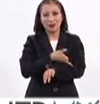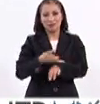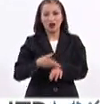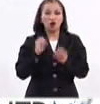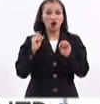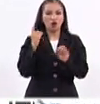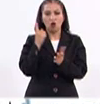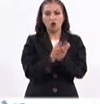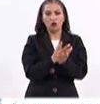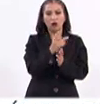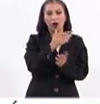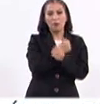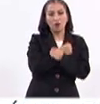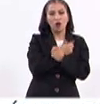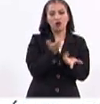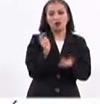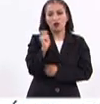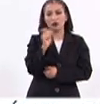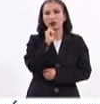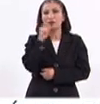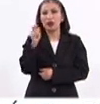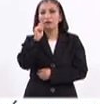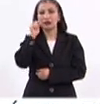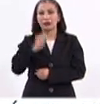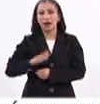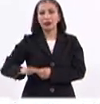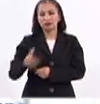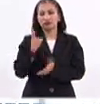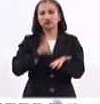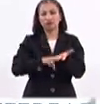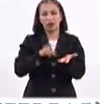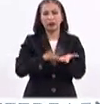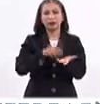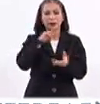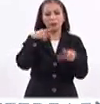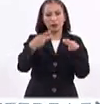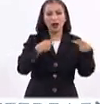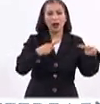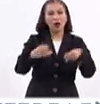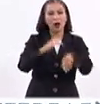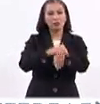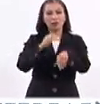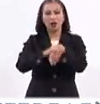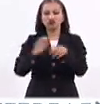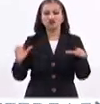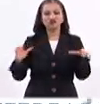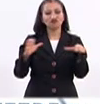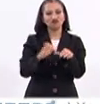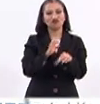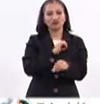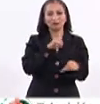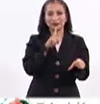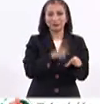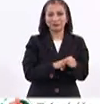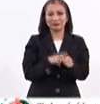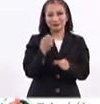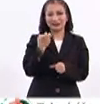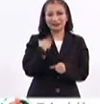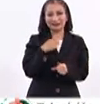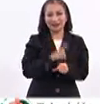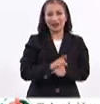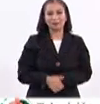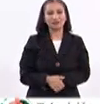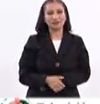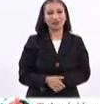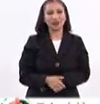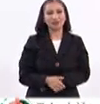la cuestión del amor con los novios, también de la amistad, así que se vale organizarse de forma especial esa tarde. Pero